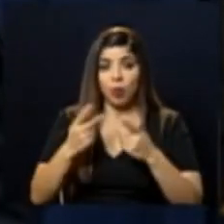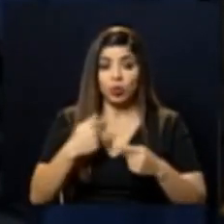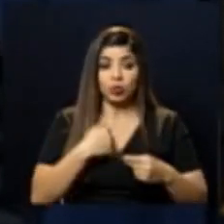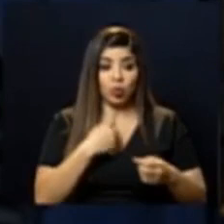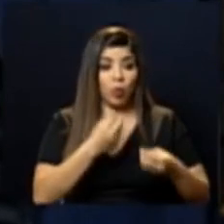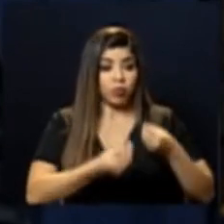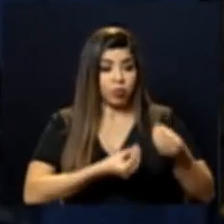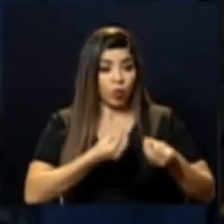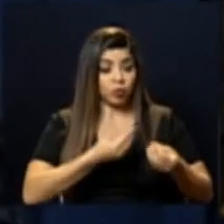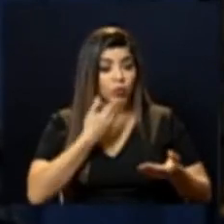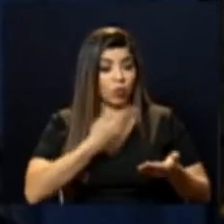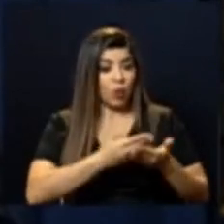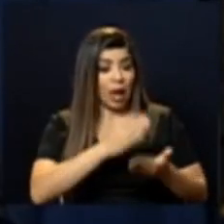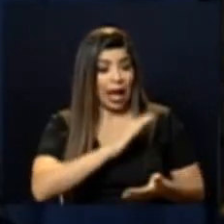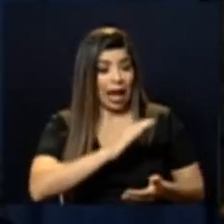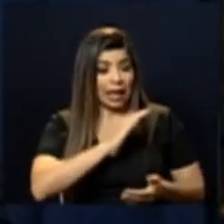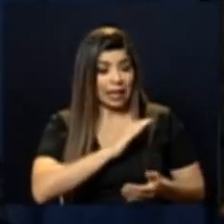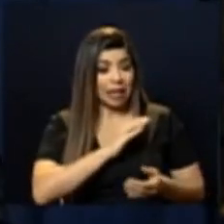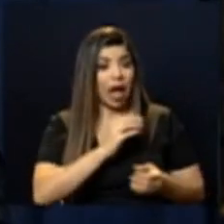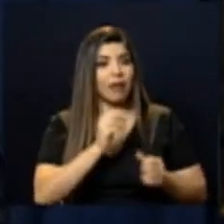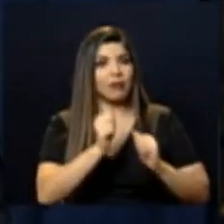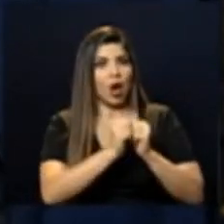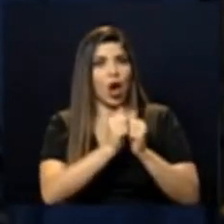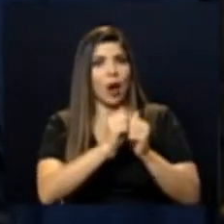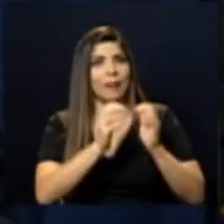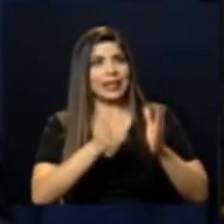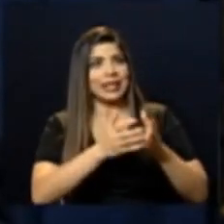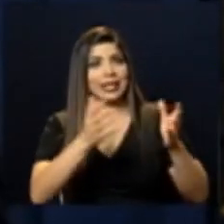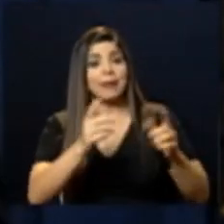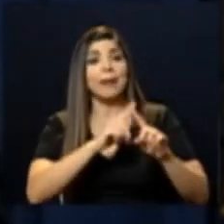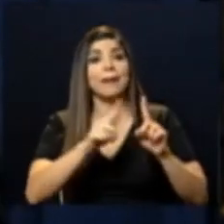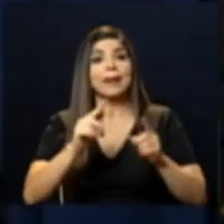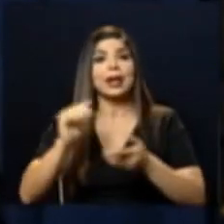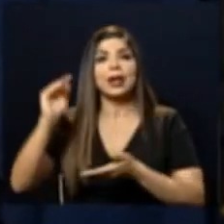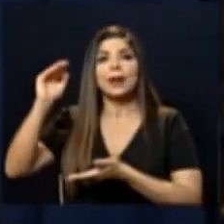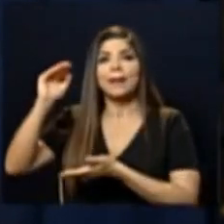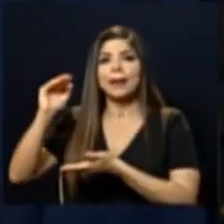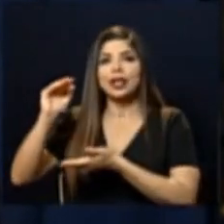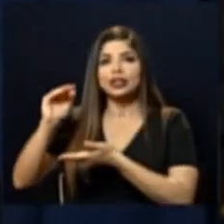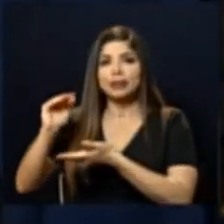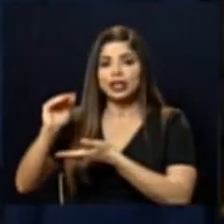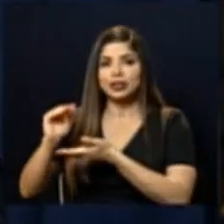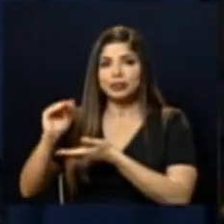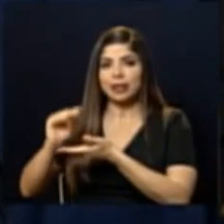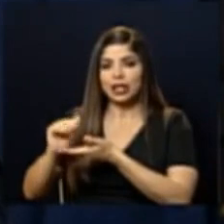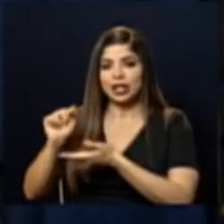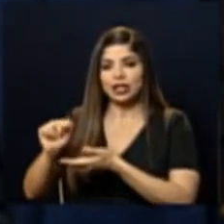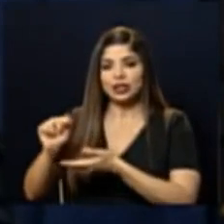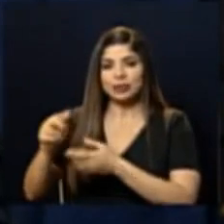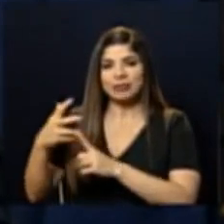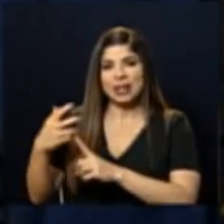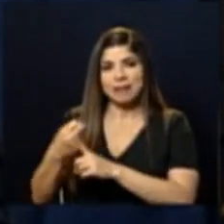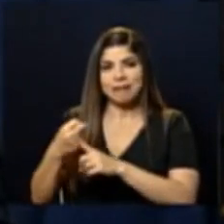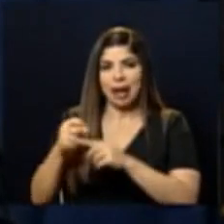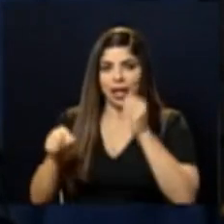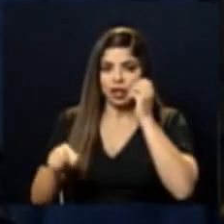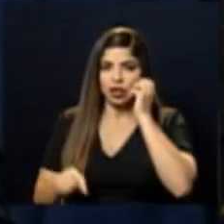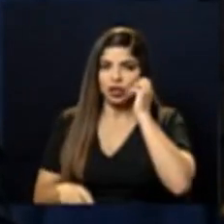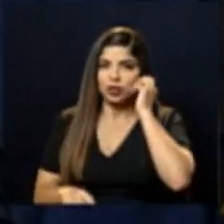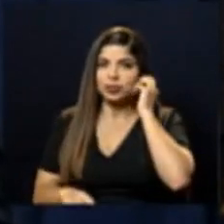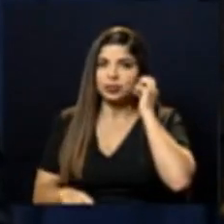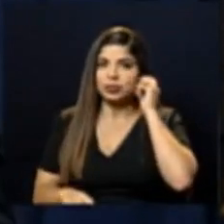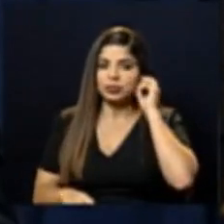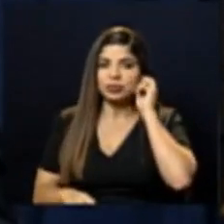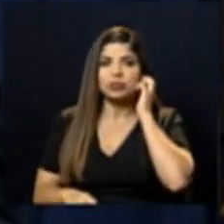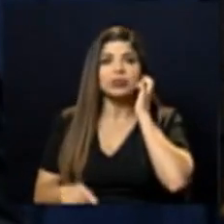con calidad y de manera competitiva, disminuyendo cada vez más los impactos.